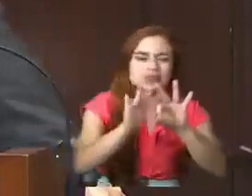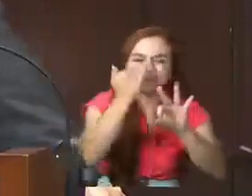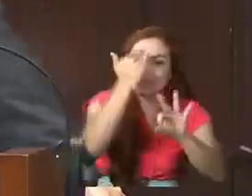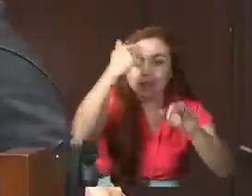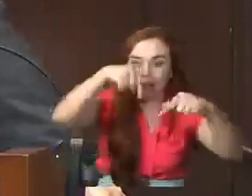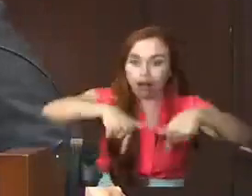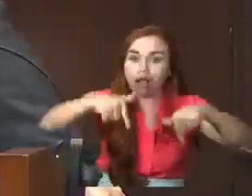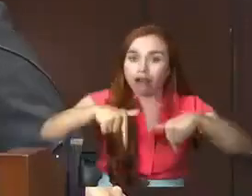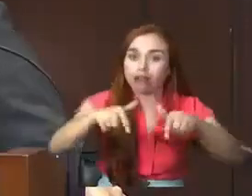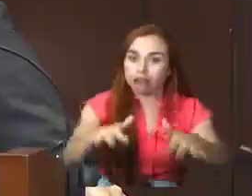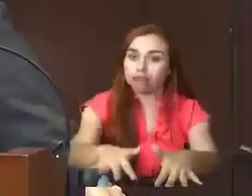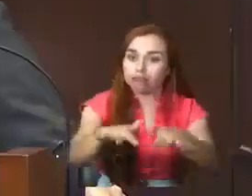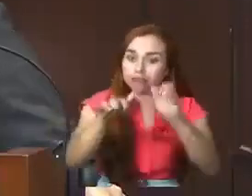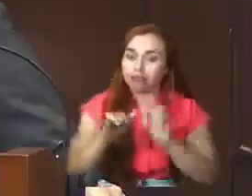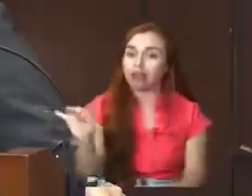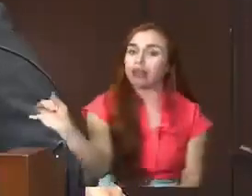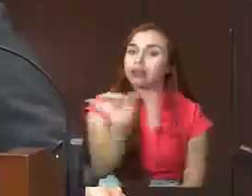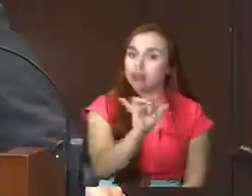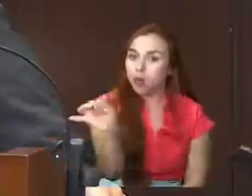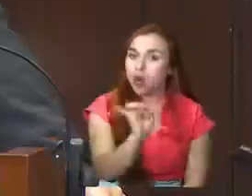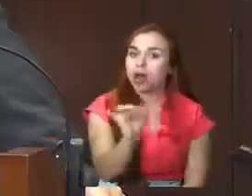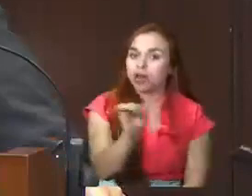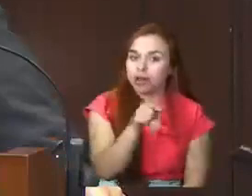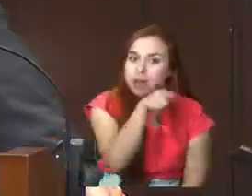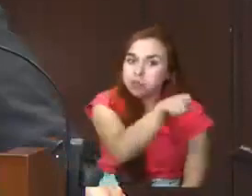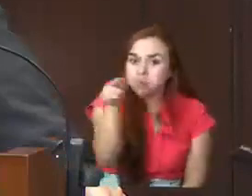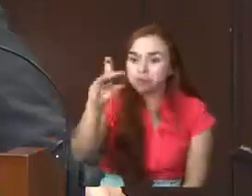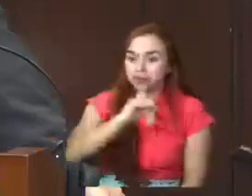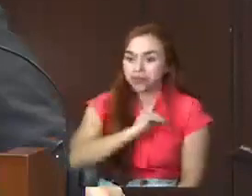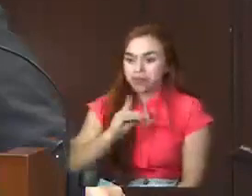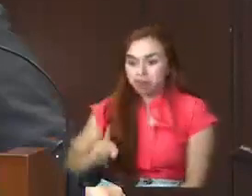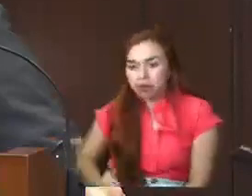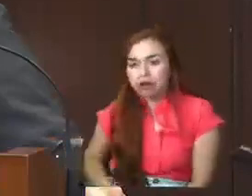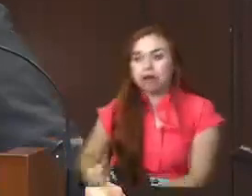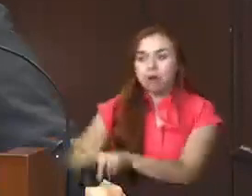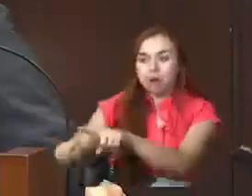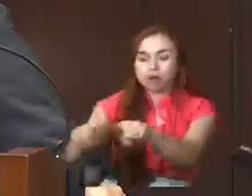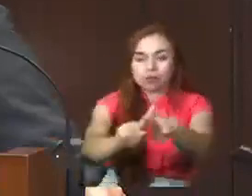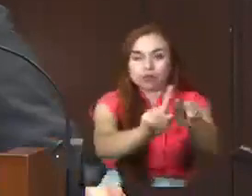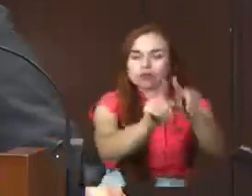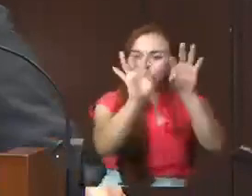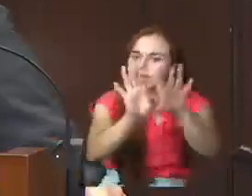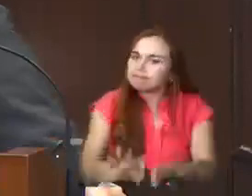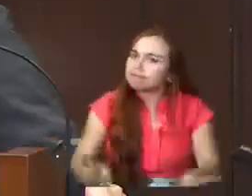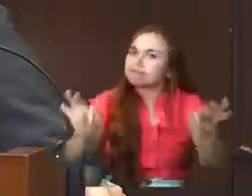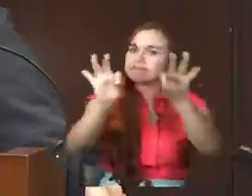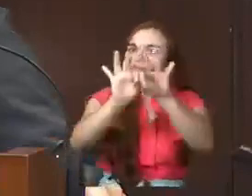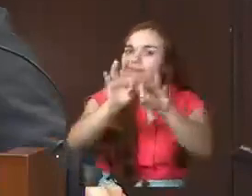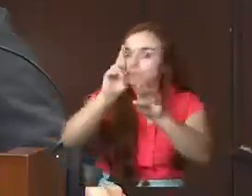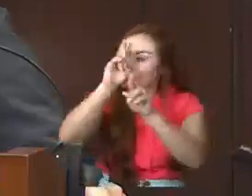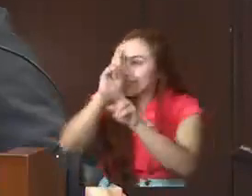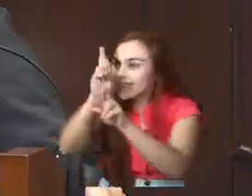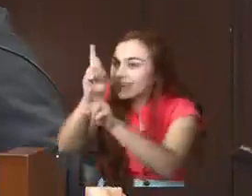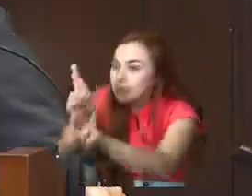debe prevalecer el respeto a la participación de todos y a todos los espacios,